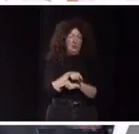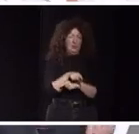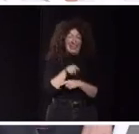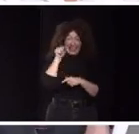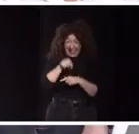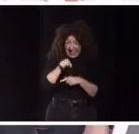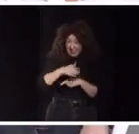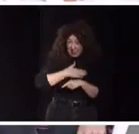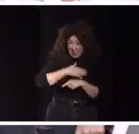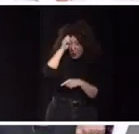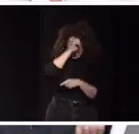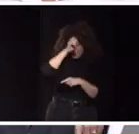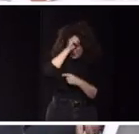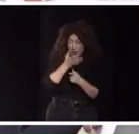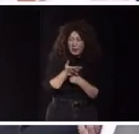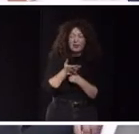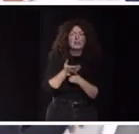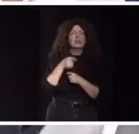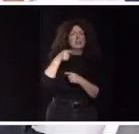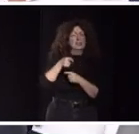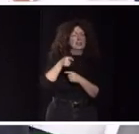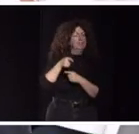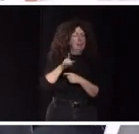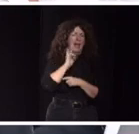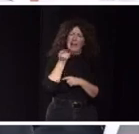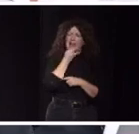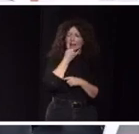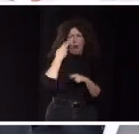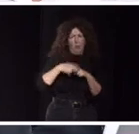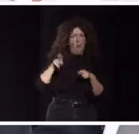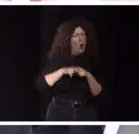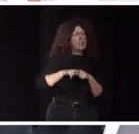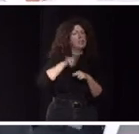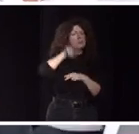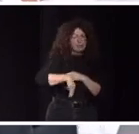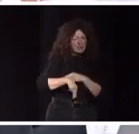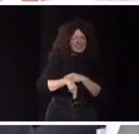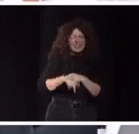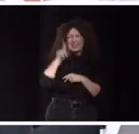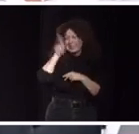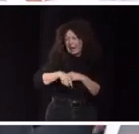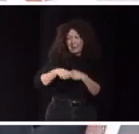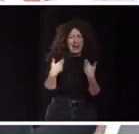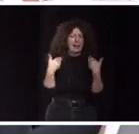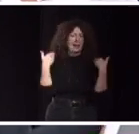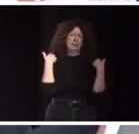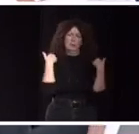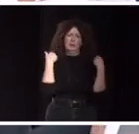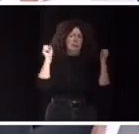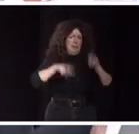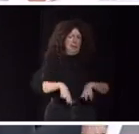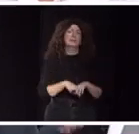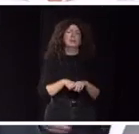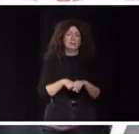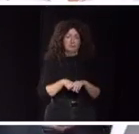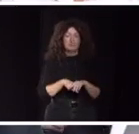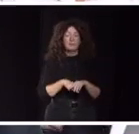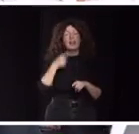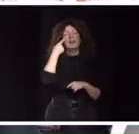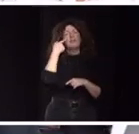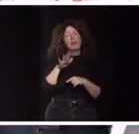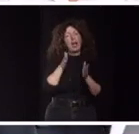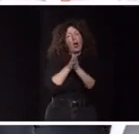Esto, en mi opinión, además de ser un profundo error político, es de una enorme irresponsabilidad.